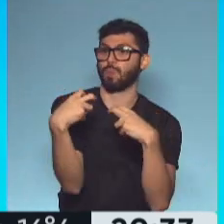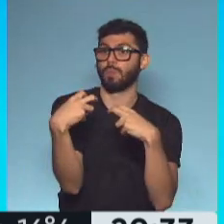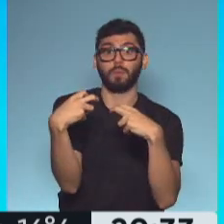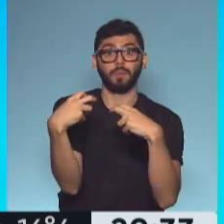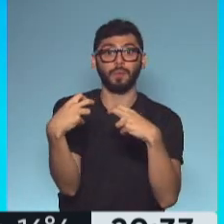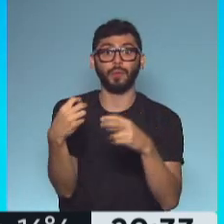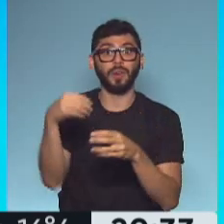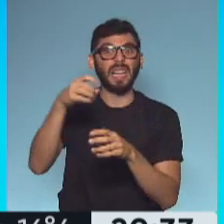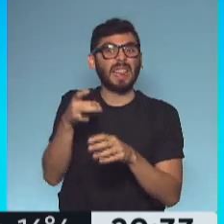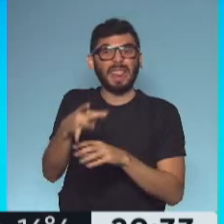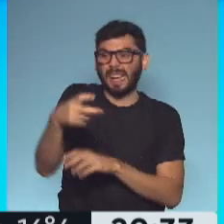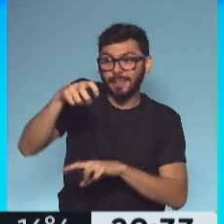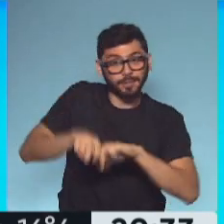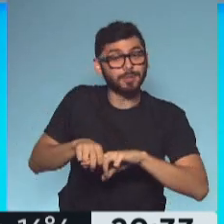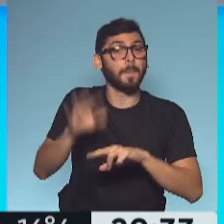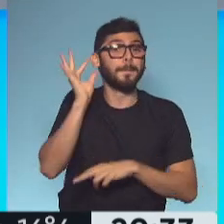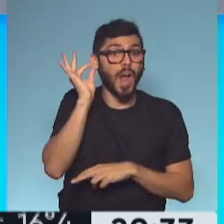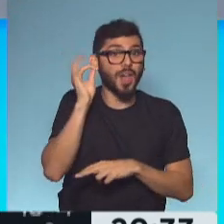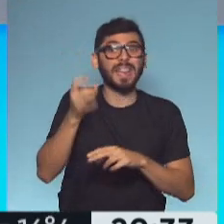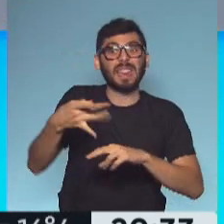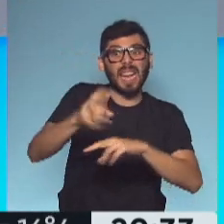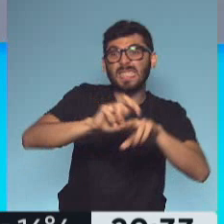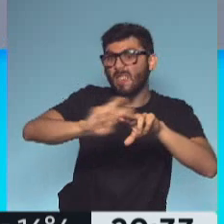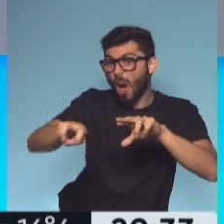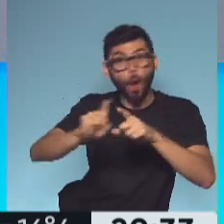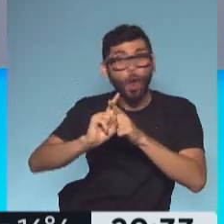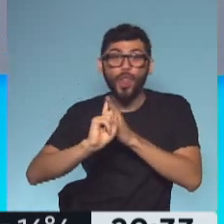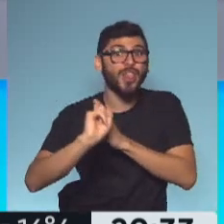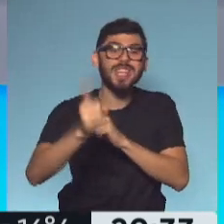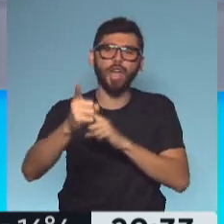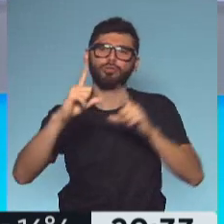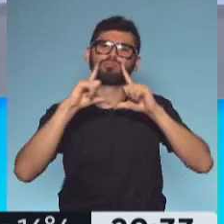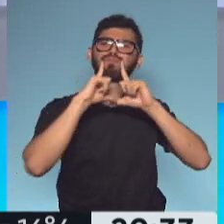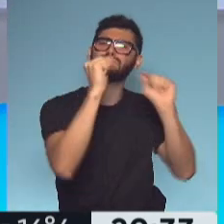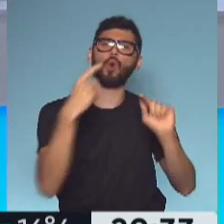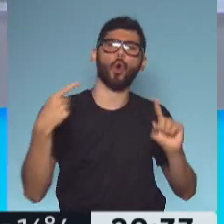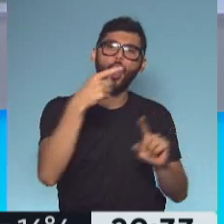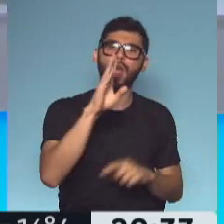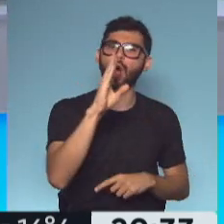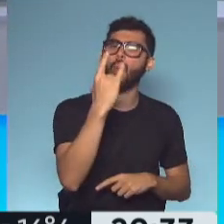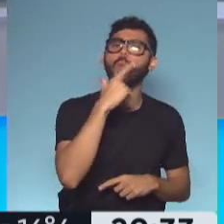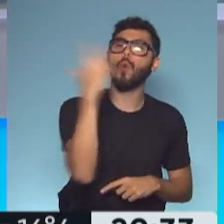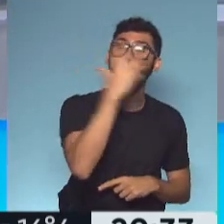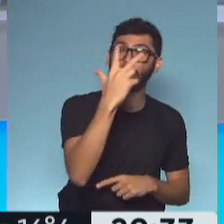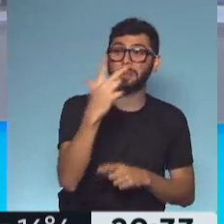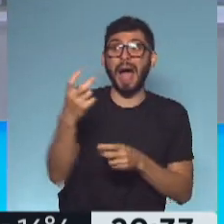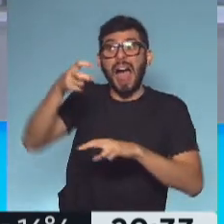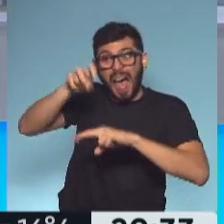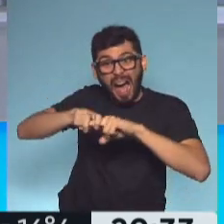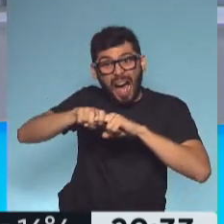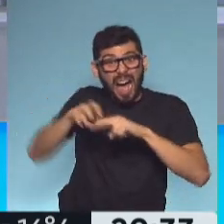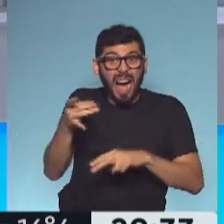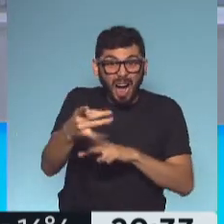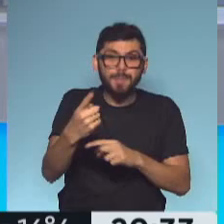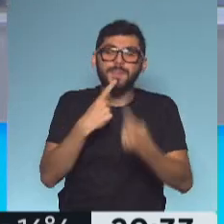tren estaba Diego Armando Maradona. Cuando bajó del tren fue directamente a manifestarse contra Bush. Antes, arriba del tren todavía, esta